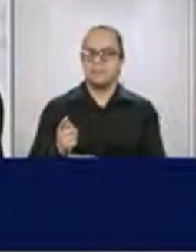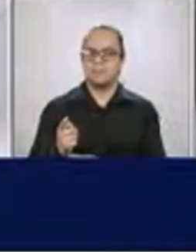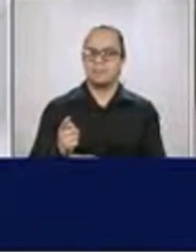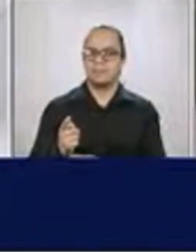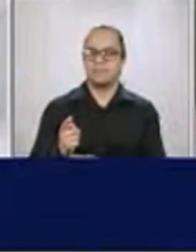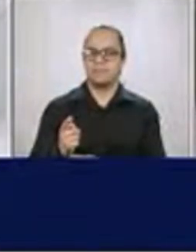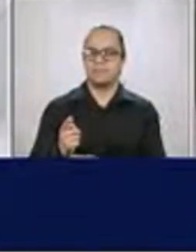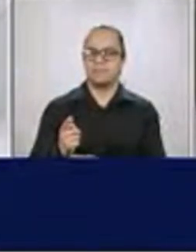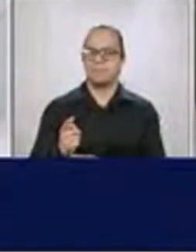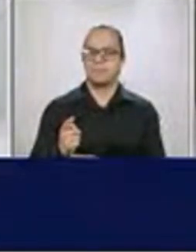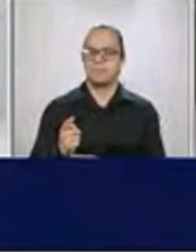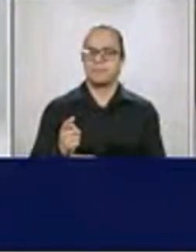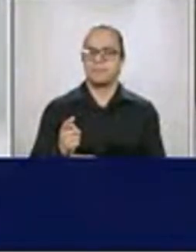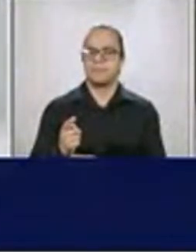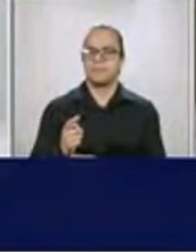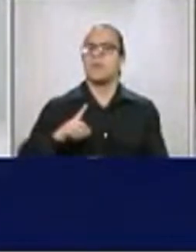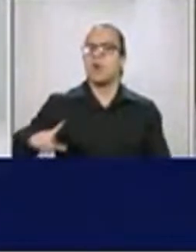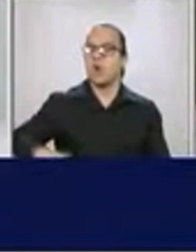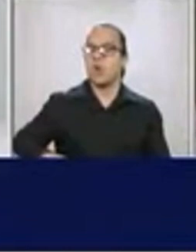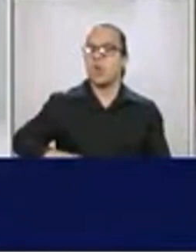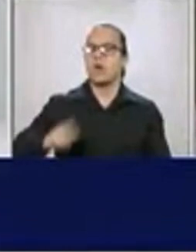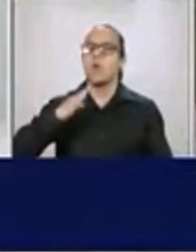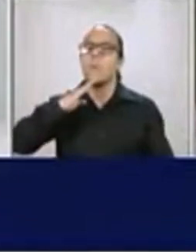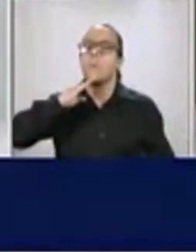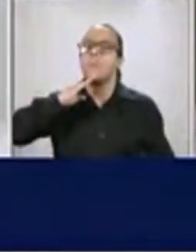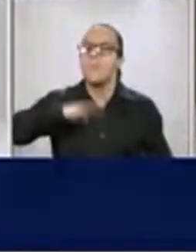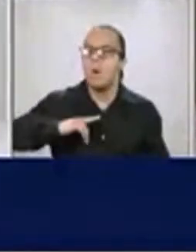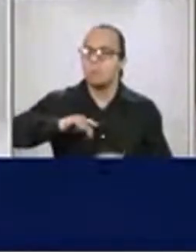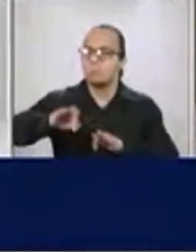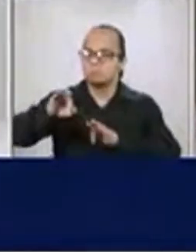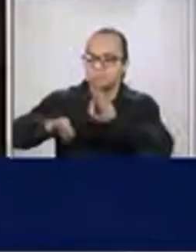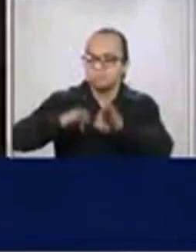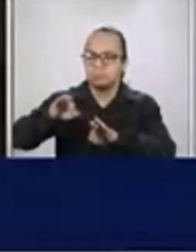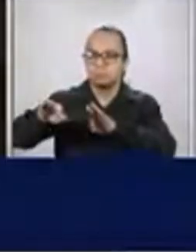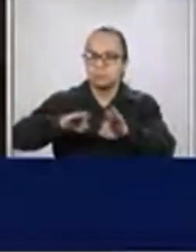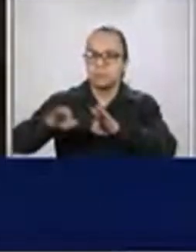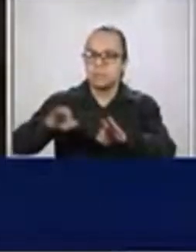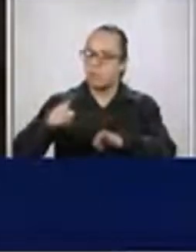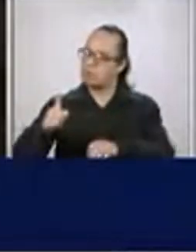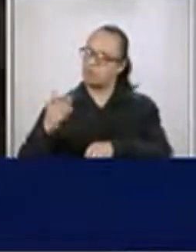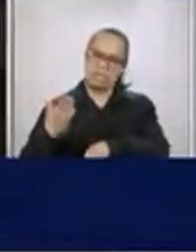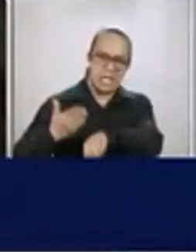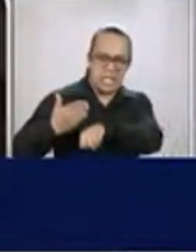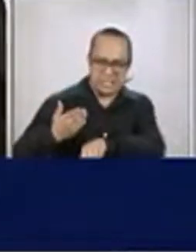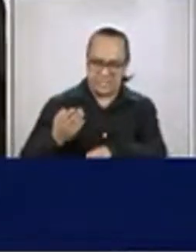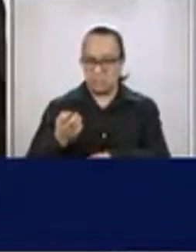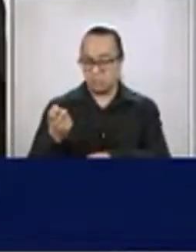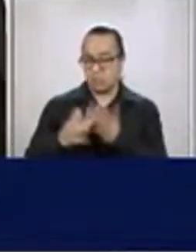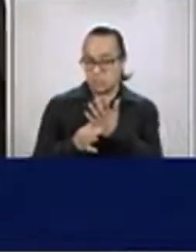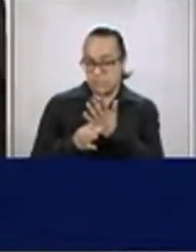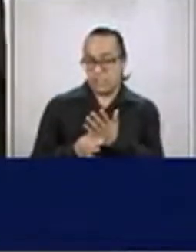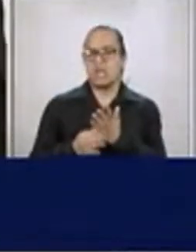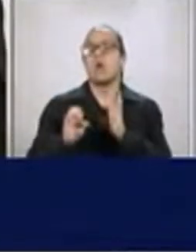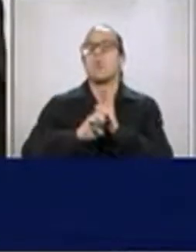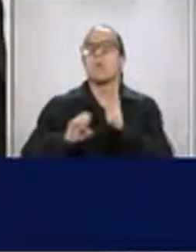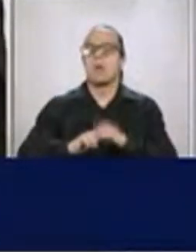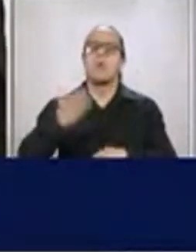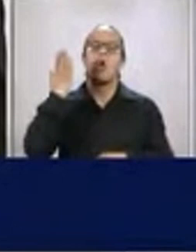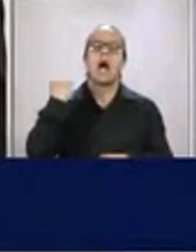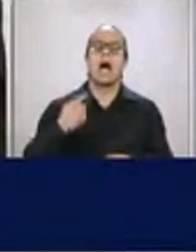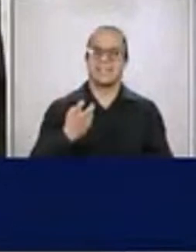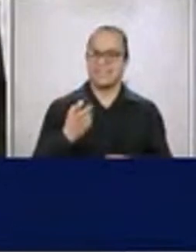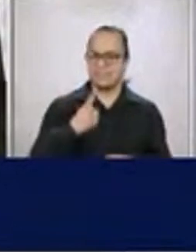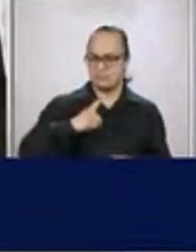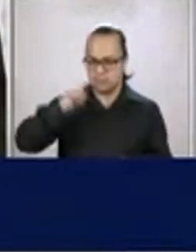que cometan los malos servidores públicos. No puedo dejar de notar que en su caso en específico, cuando fue alcaldesa de